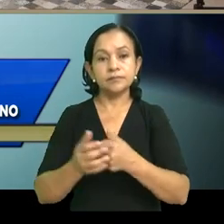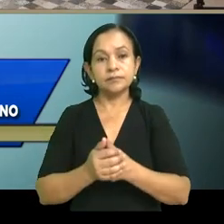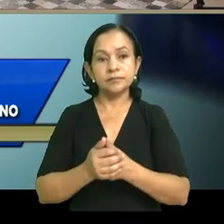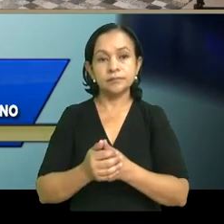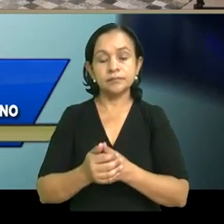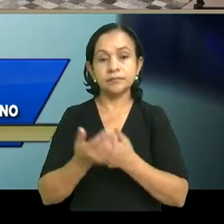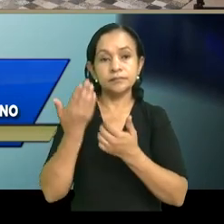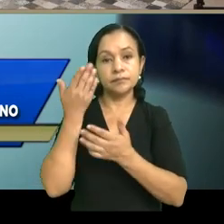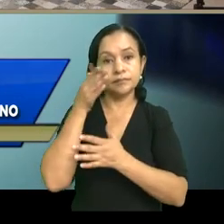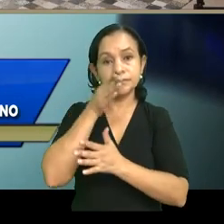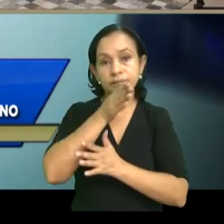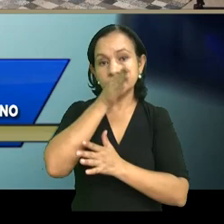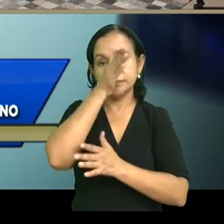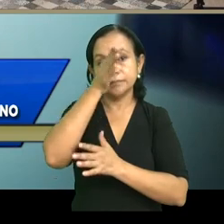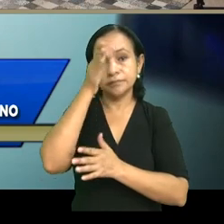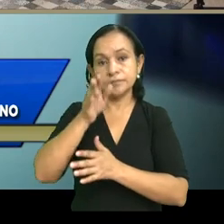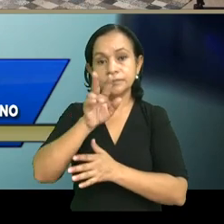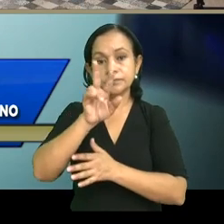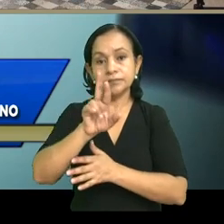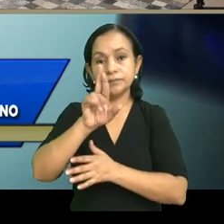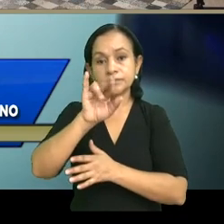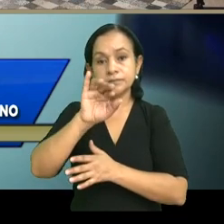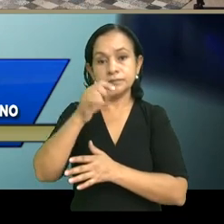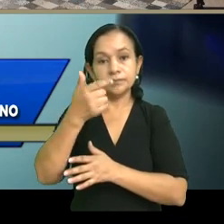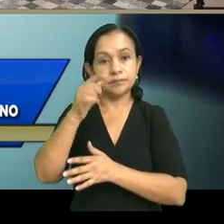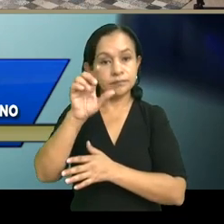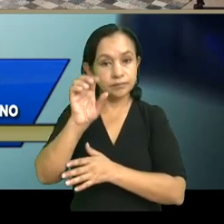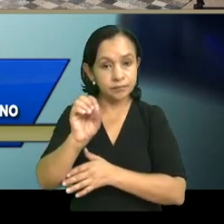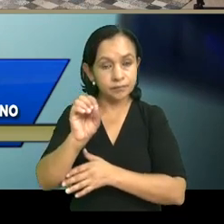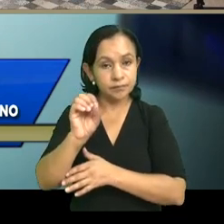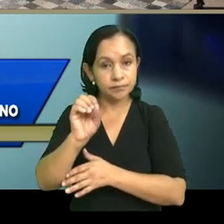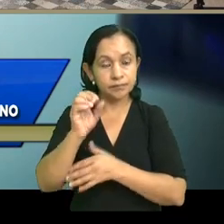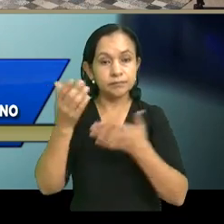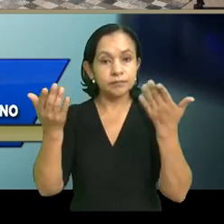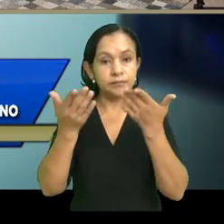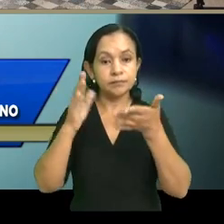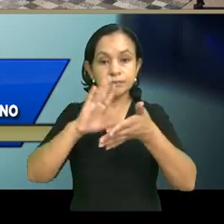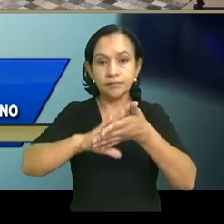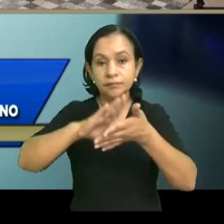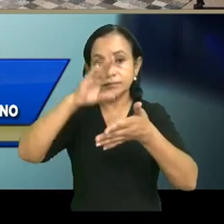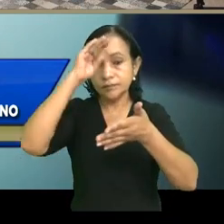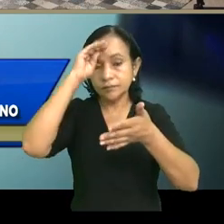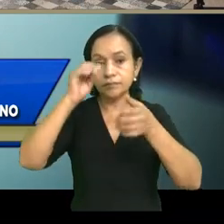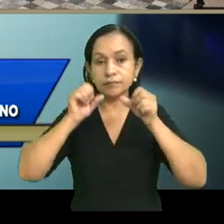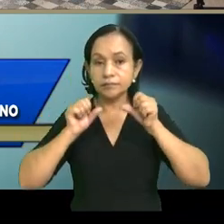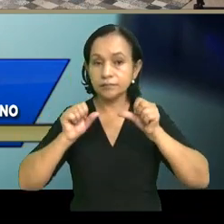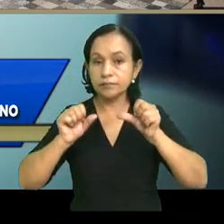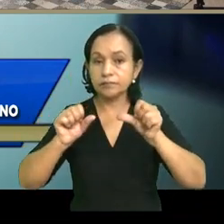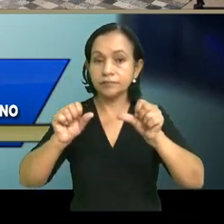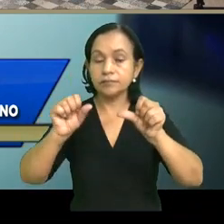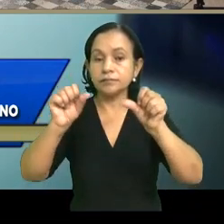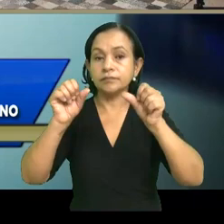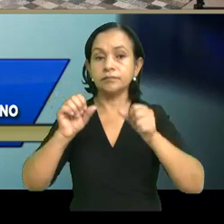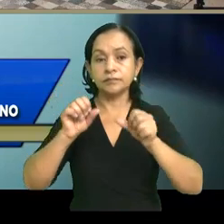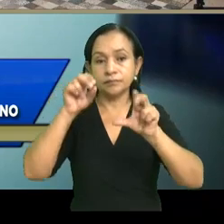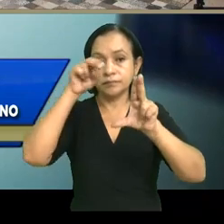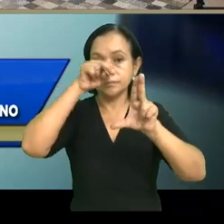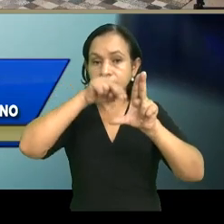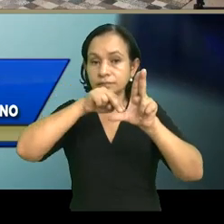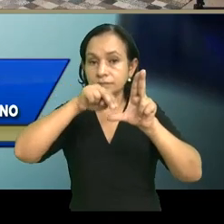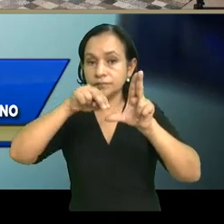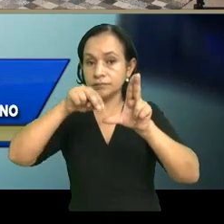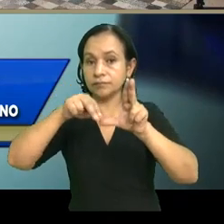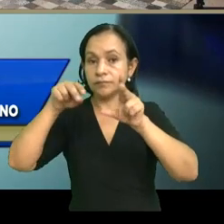y la gestión de riesgo, cómo se vinculan y lo que significa, por ejemplo, la capacitación constante con el SINAPRED, y de